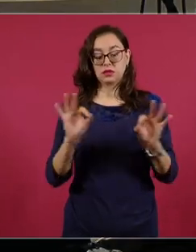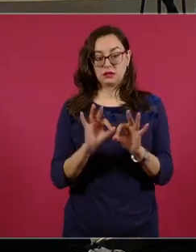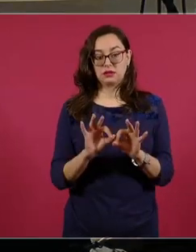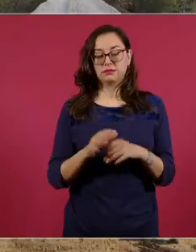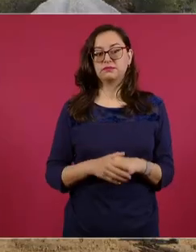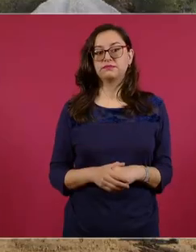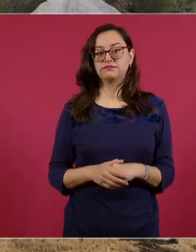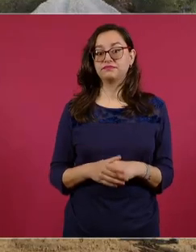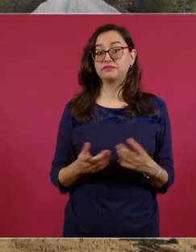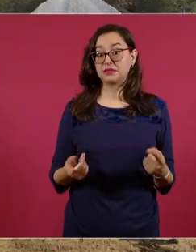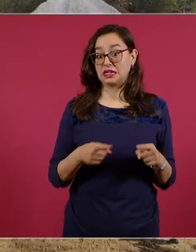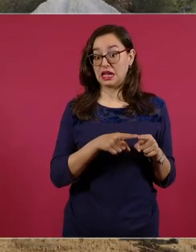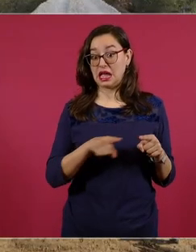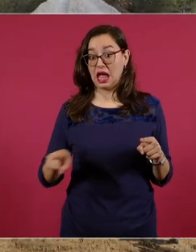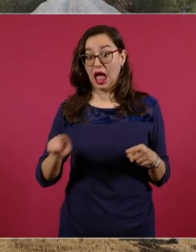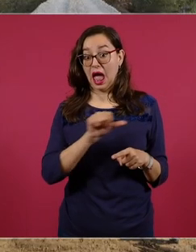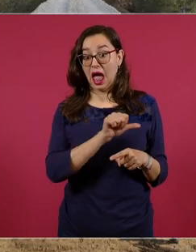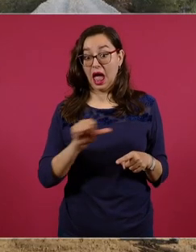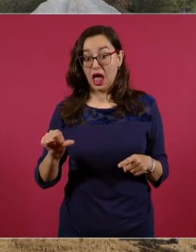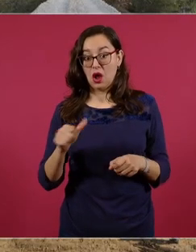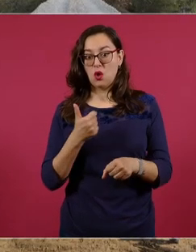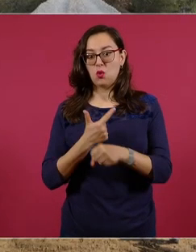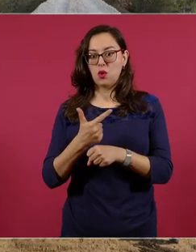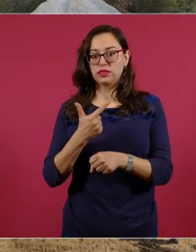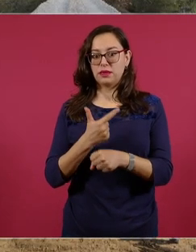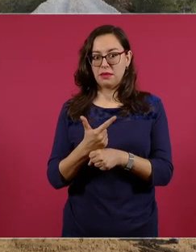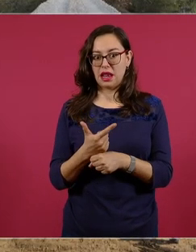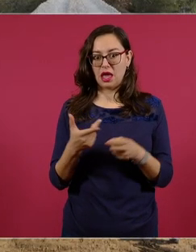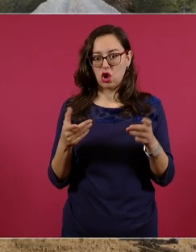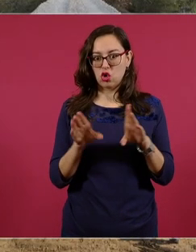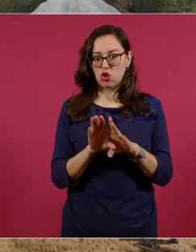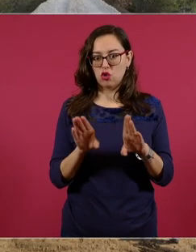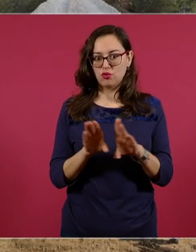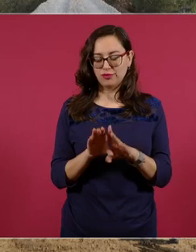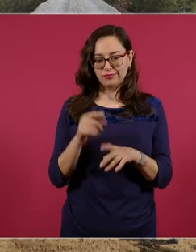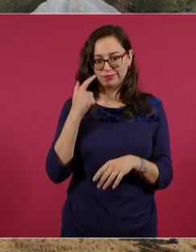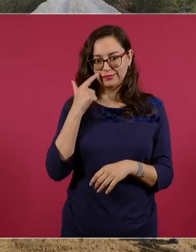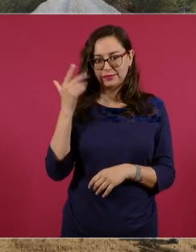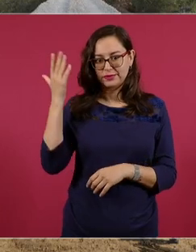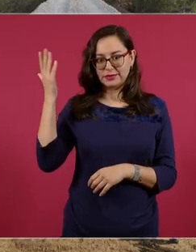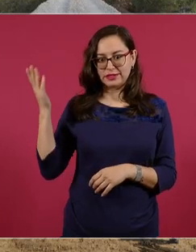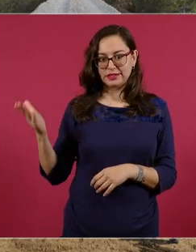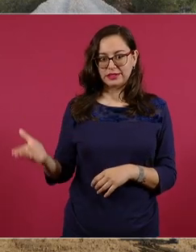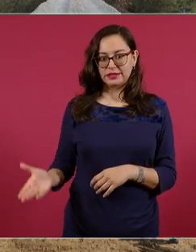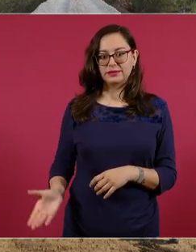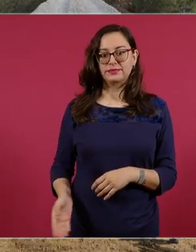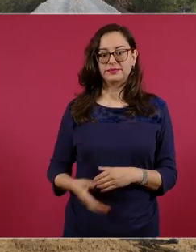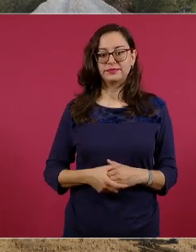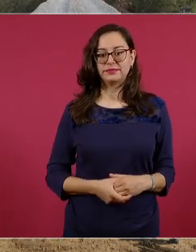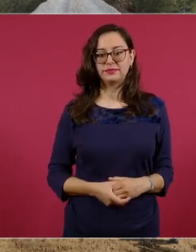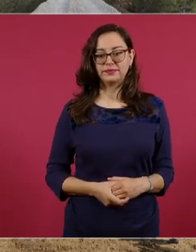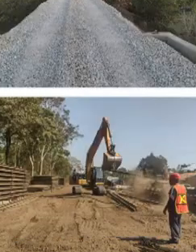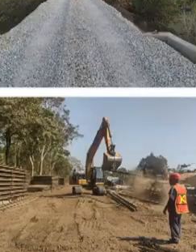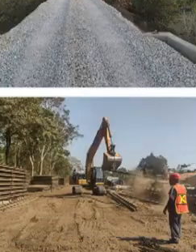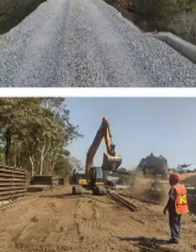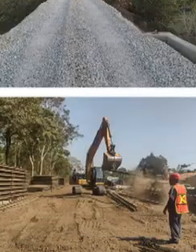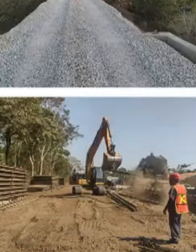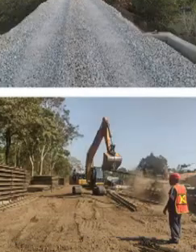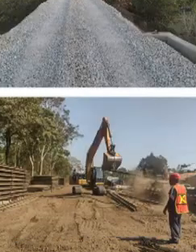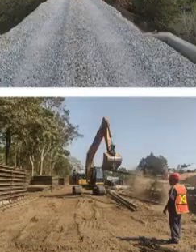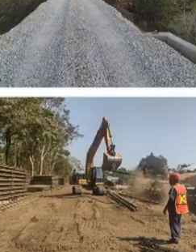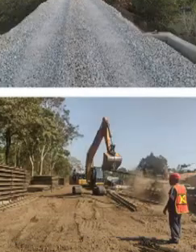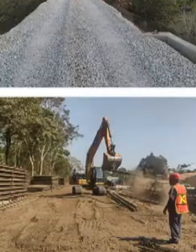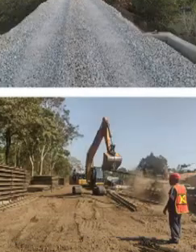Guatemala va de Ciudad Ixtepec a Ciudad Hidalgo en Chiapas, pero ahí se interconecta a través del puente internacional con Guatemala. Se van a